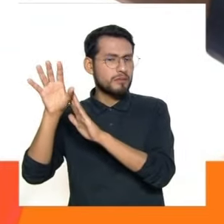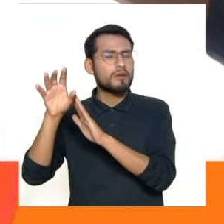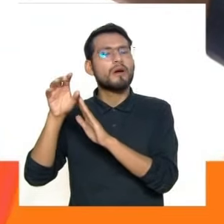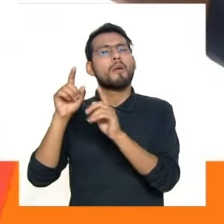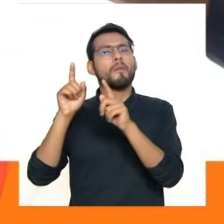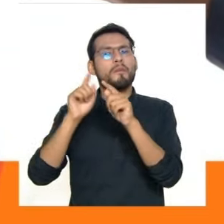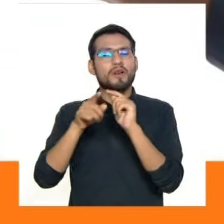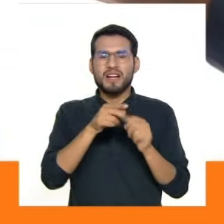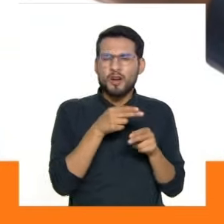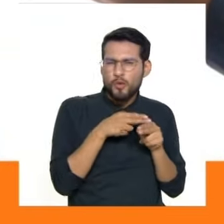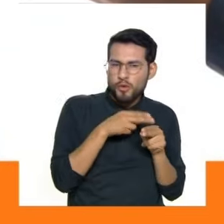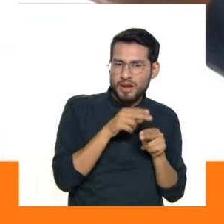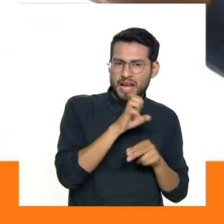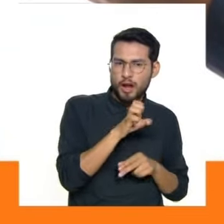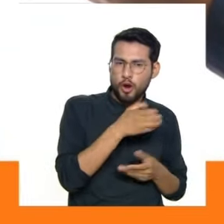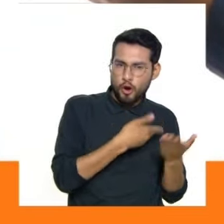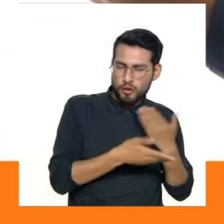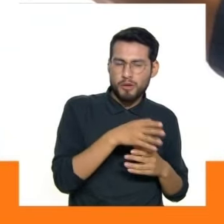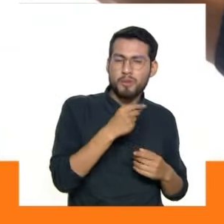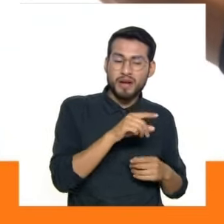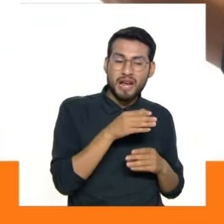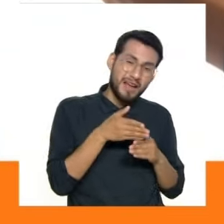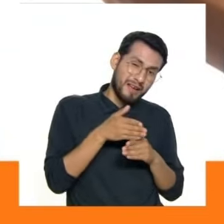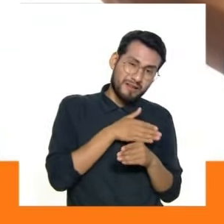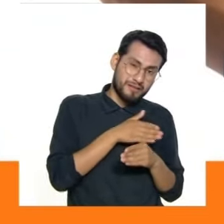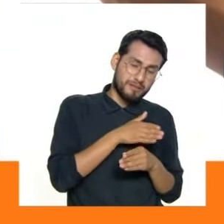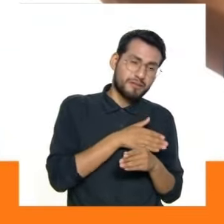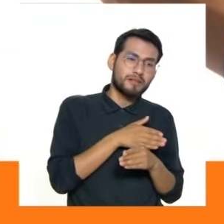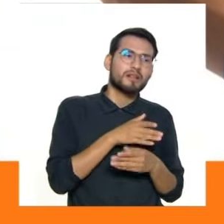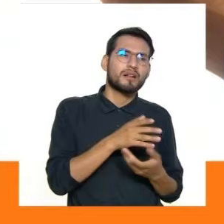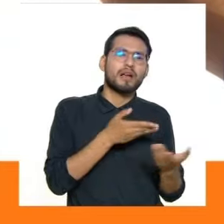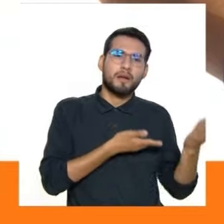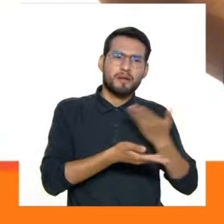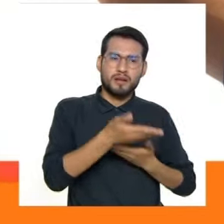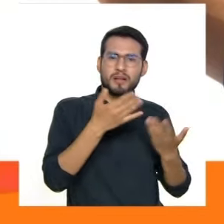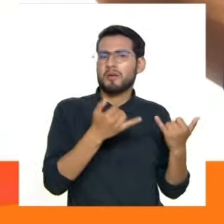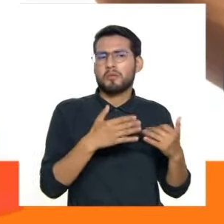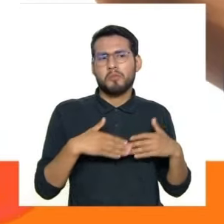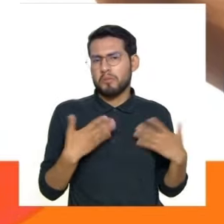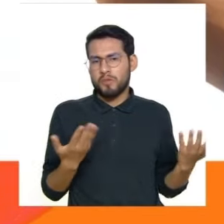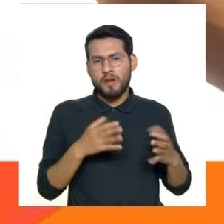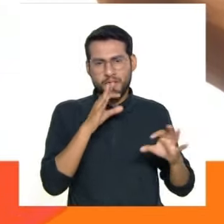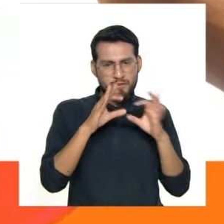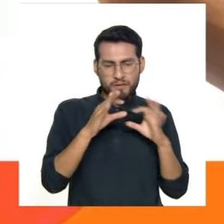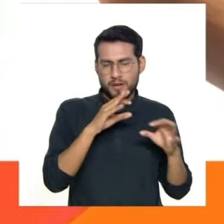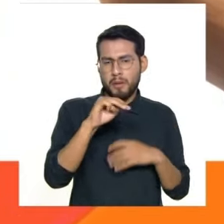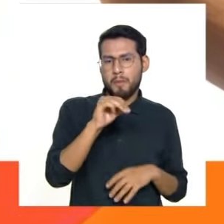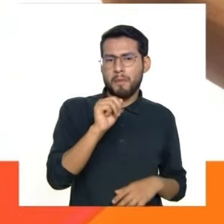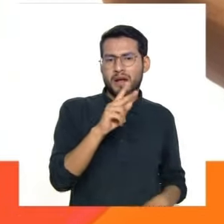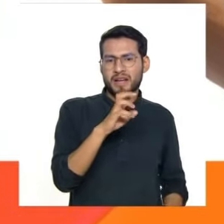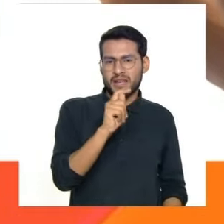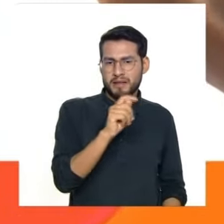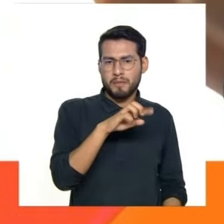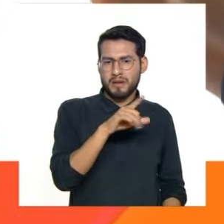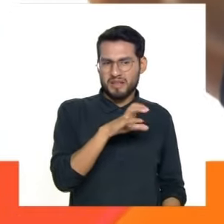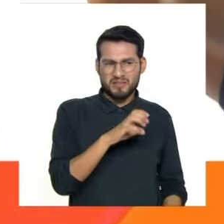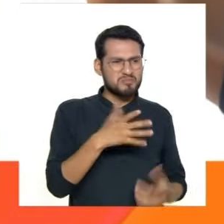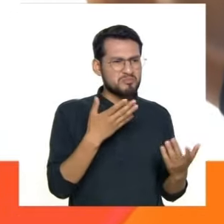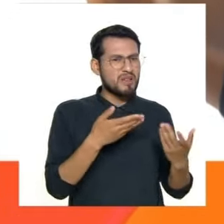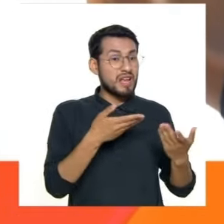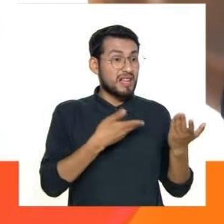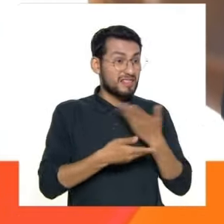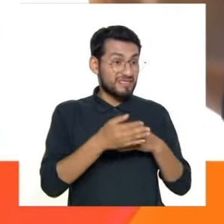también como digamos una etapa previa eh las transacciones que se puedan dar por un Facebook marketplace que no son negocios